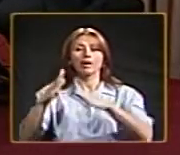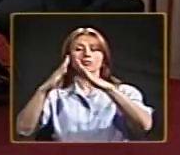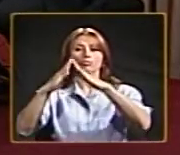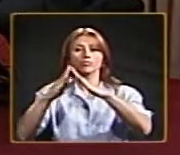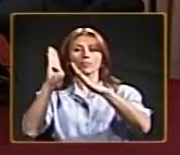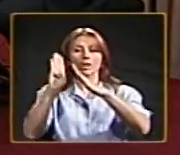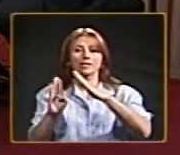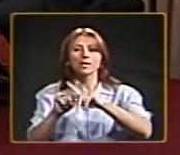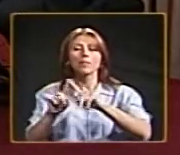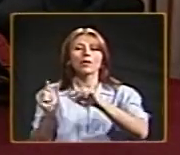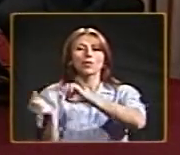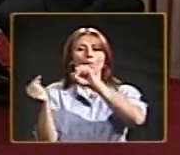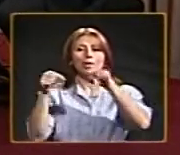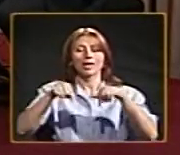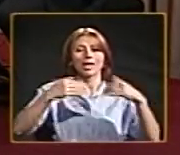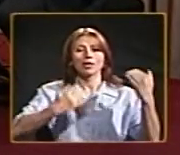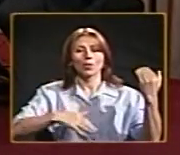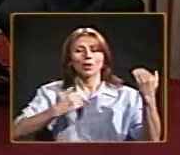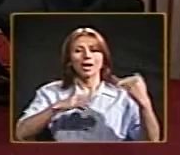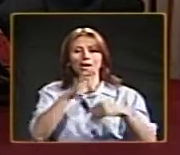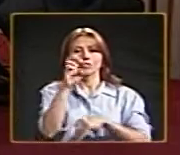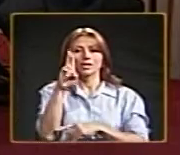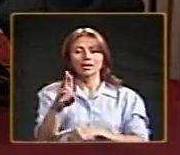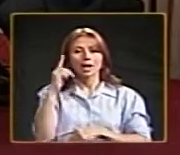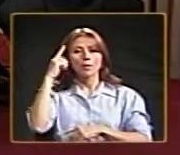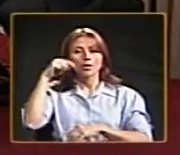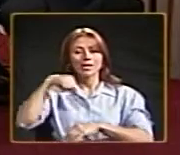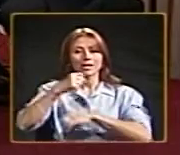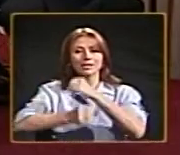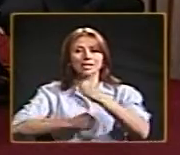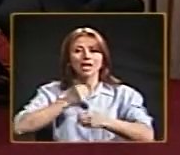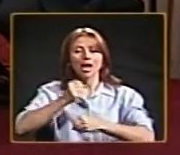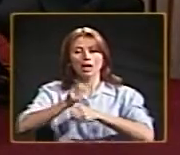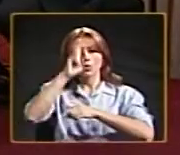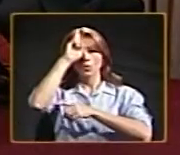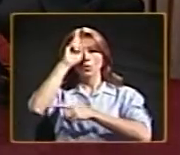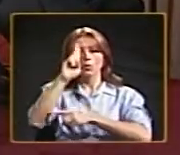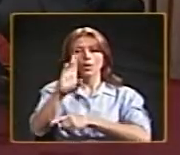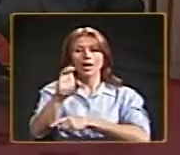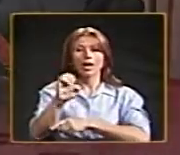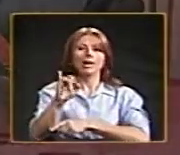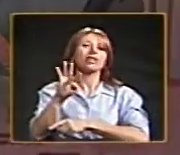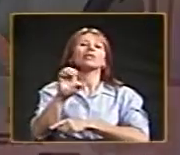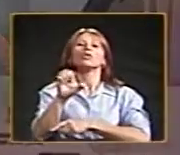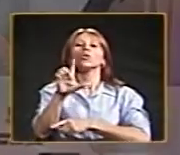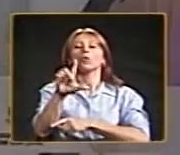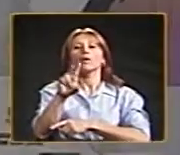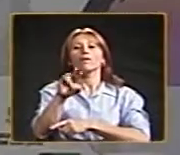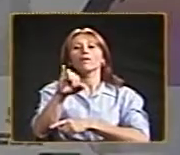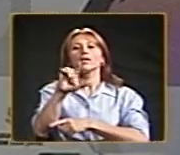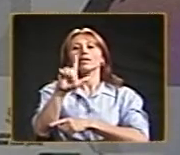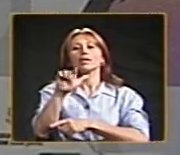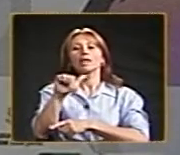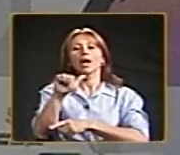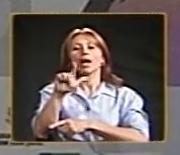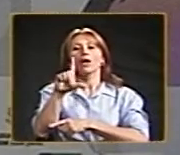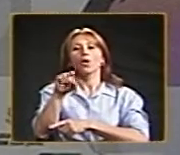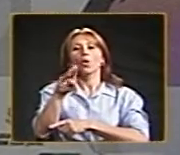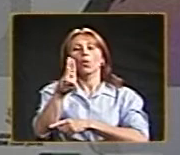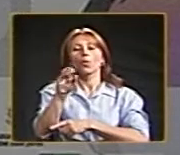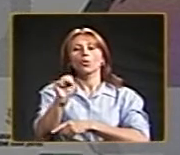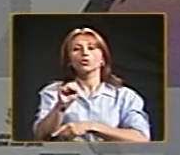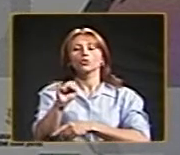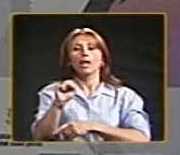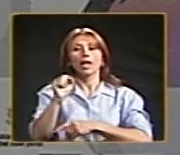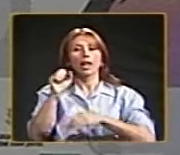porque este año el festival se le rinde un homenaje a Heitor Villalobos. Ha habido una gran colaboración de la Embajada de Brasil, y